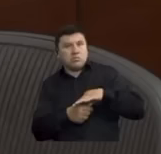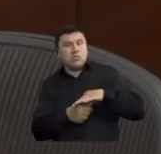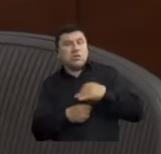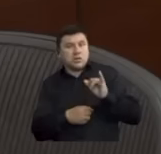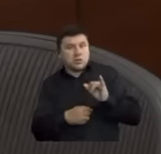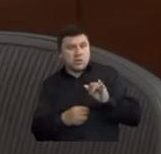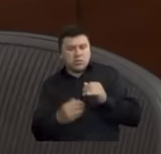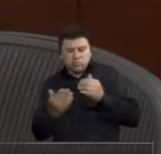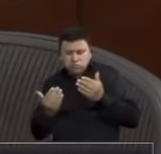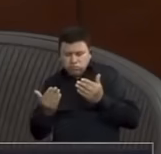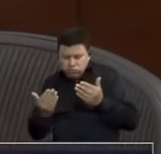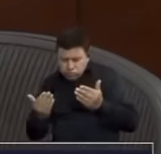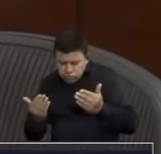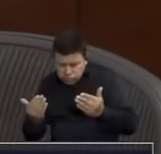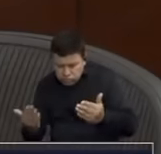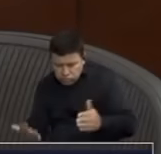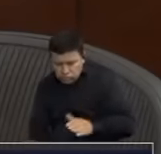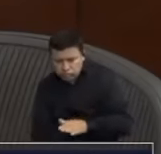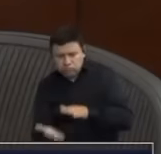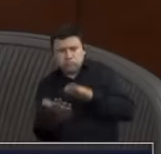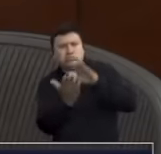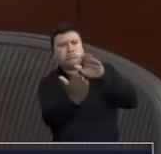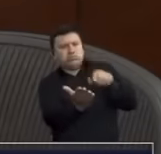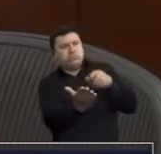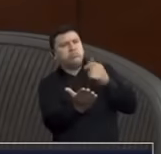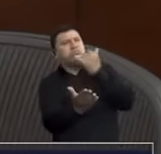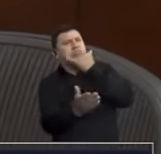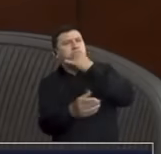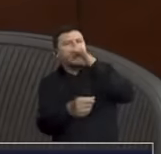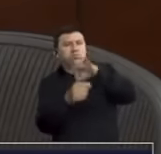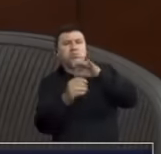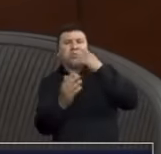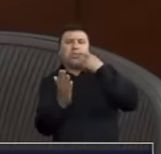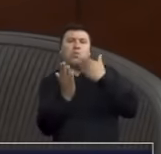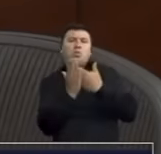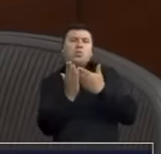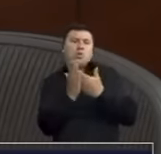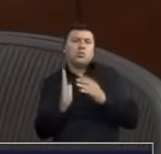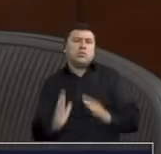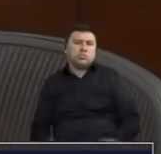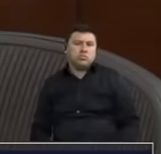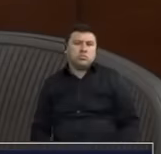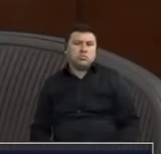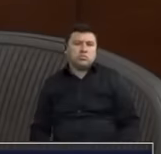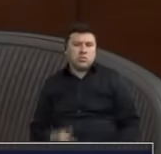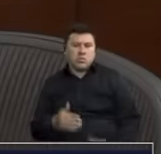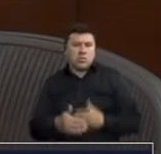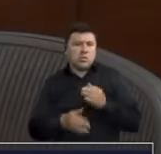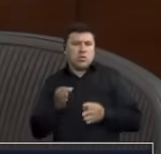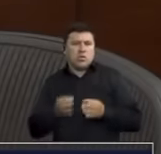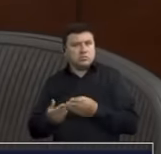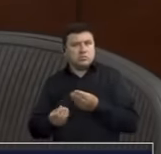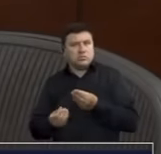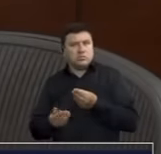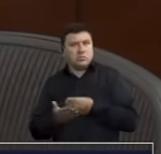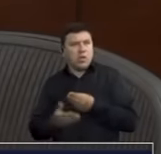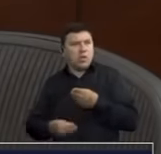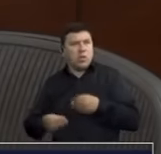una auditoría forense contable que es plena prueba, como cuando se llevan los procesos de lavado de